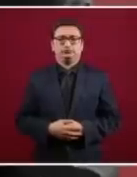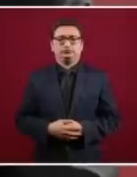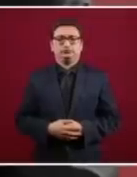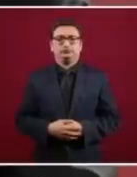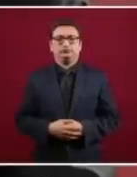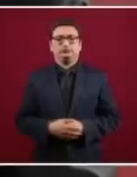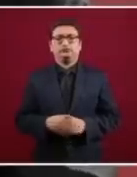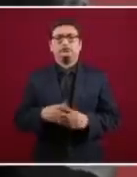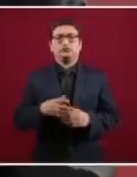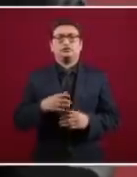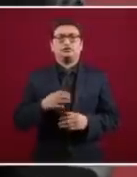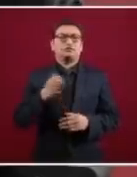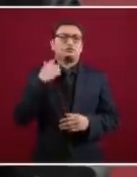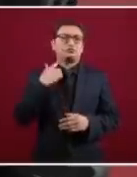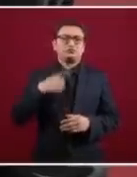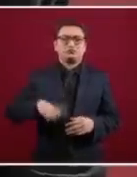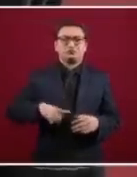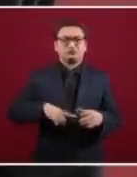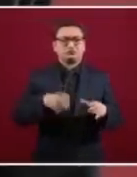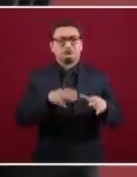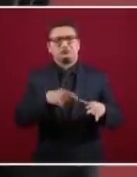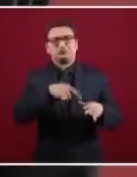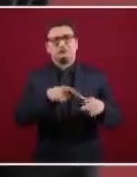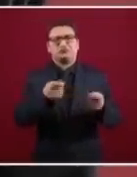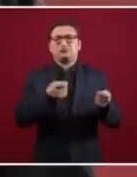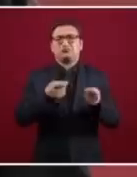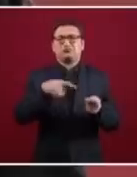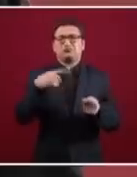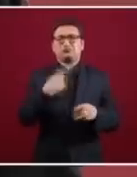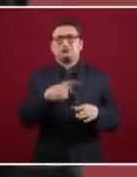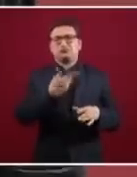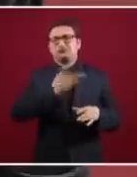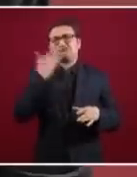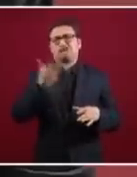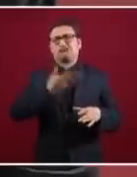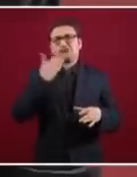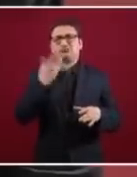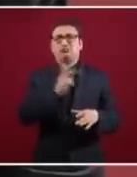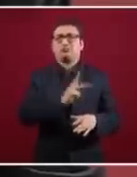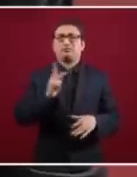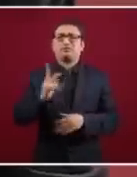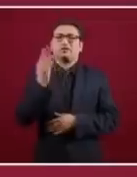el modelo neoliberal era como la biblia